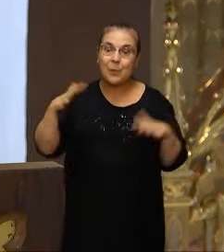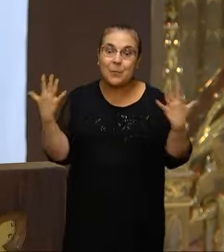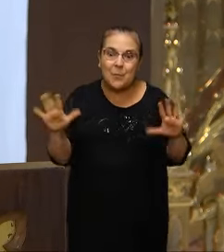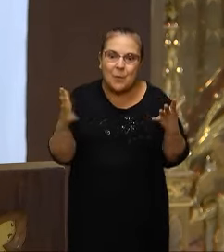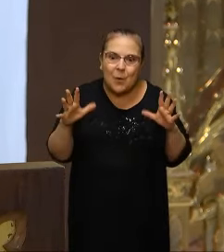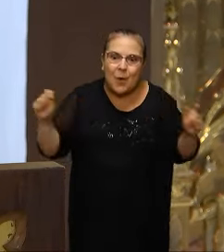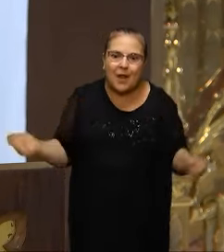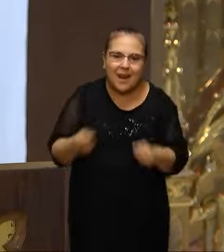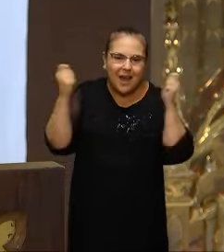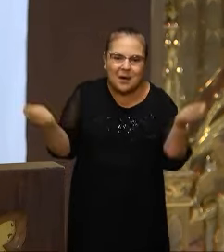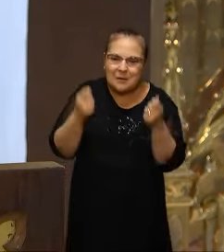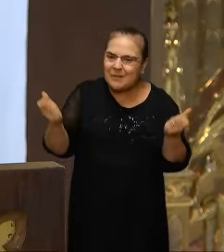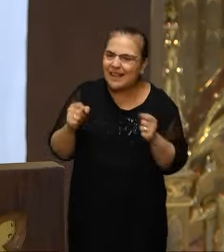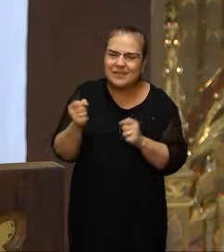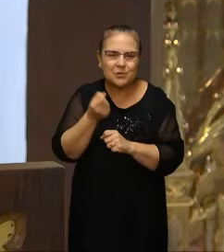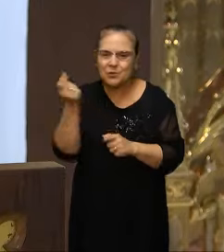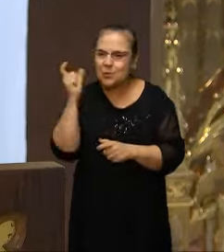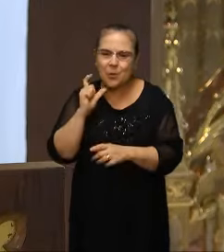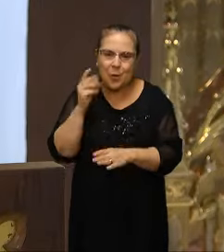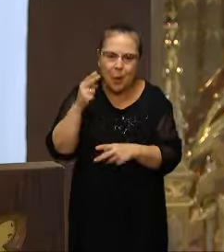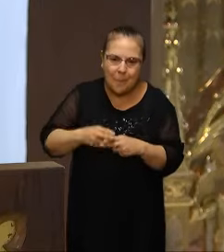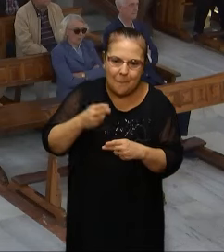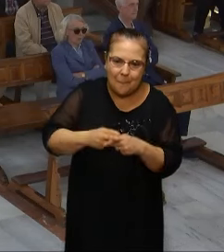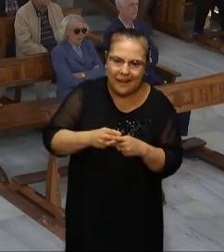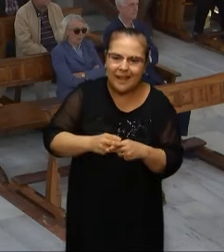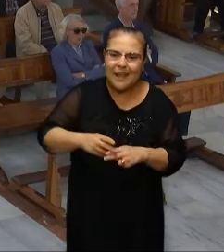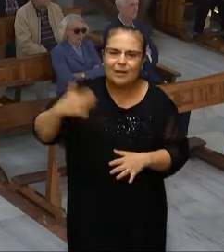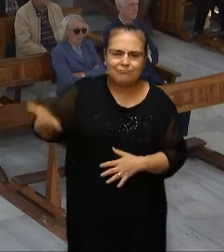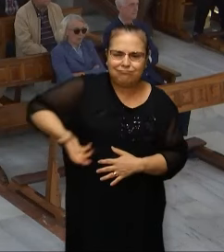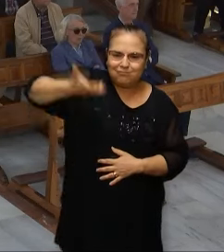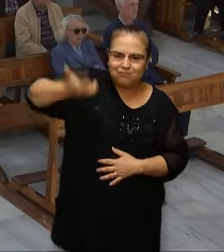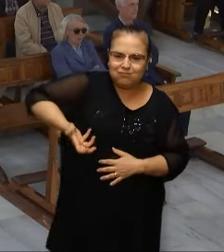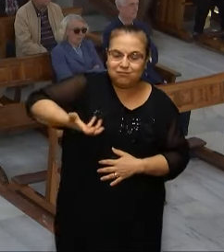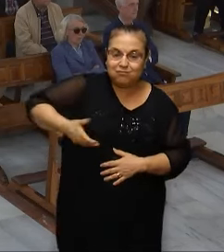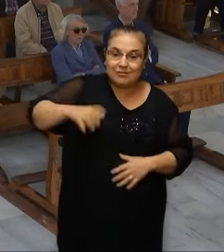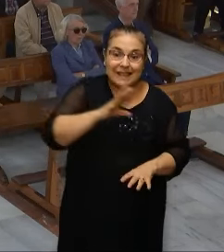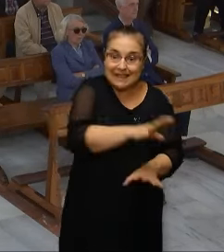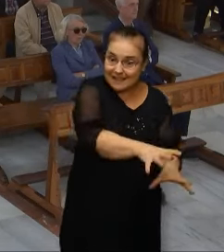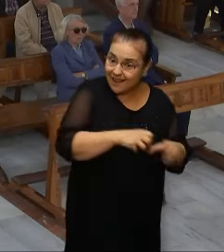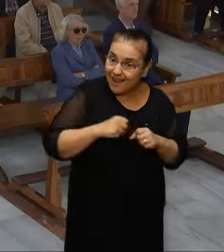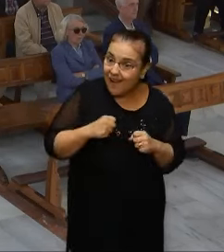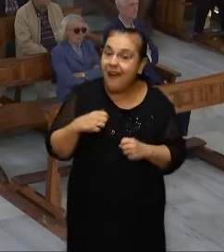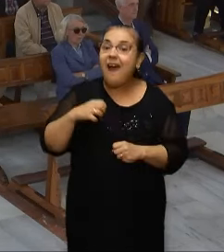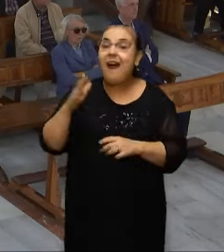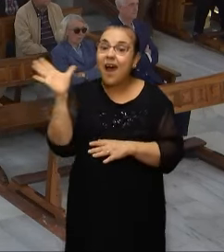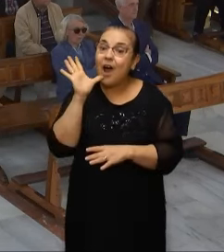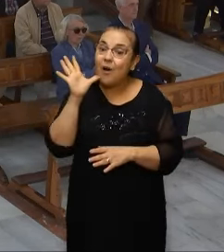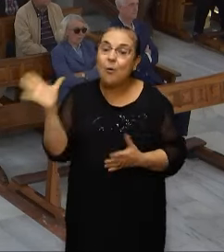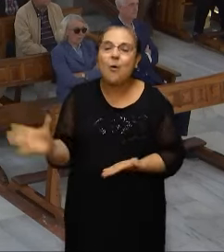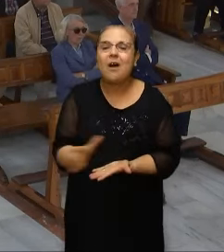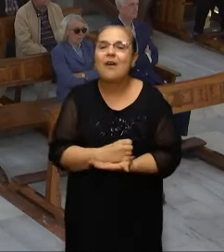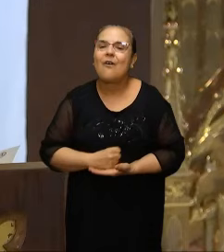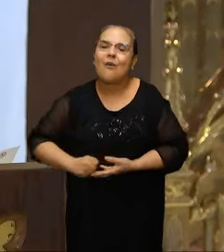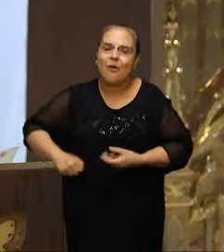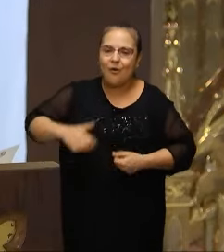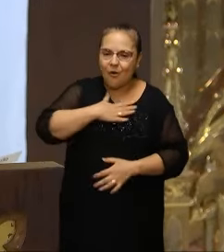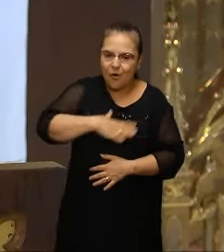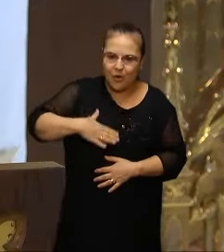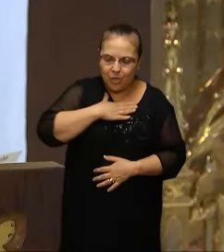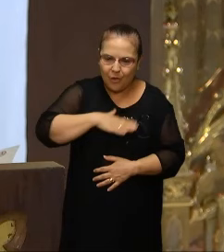su nombre es excelso. Sacaréis aguas con gozo de las fuentes del